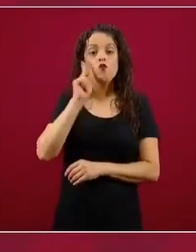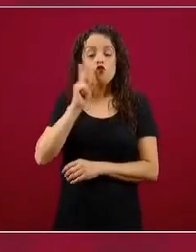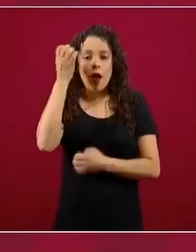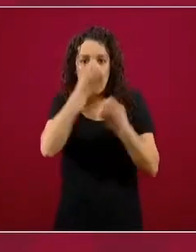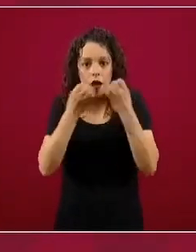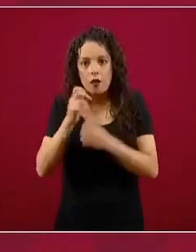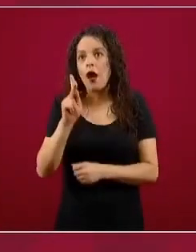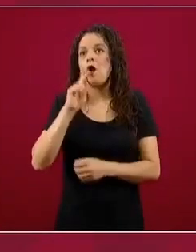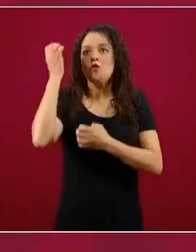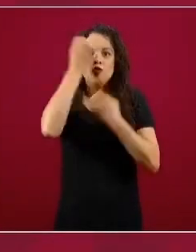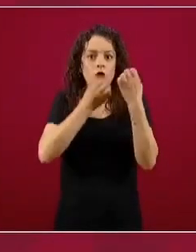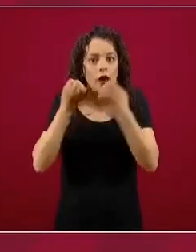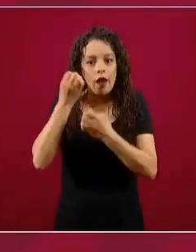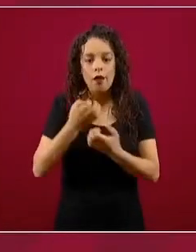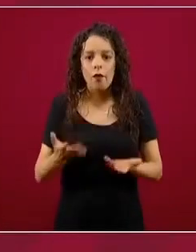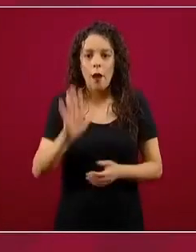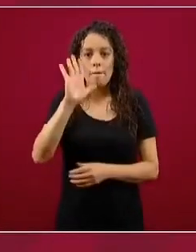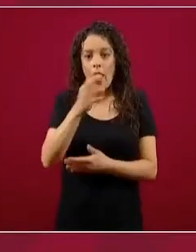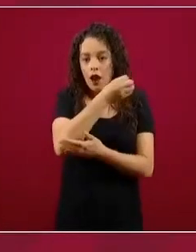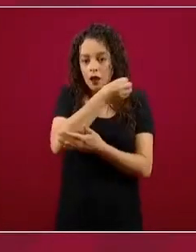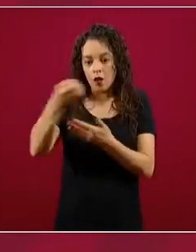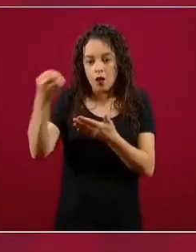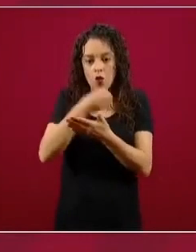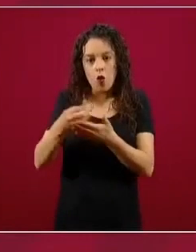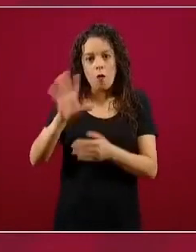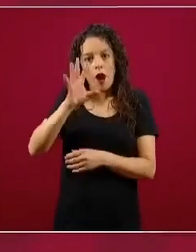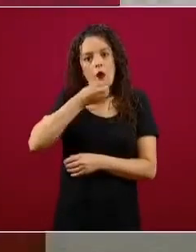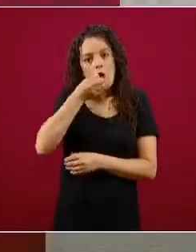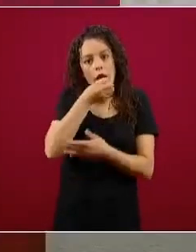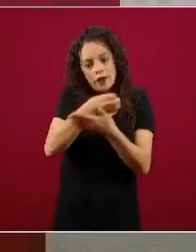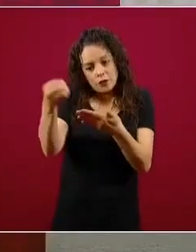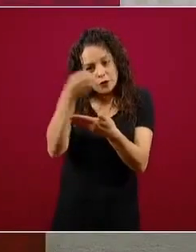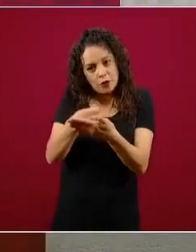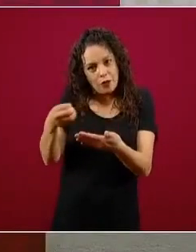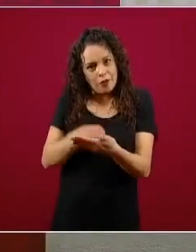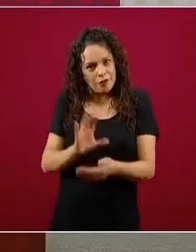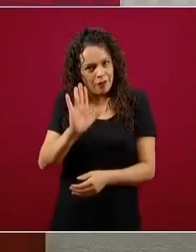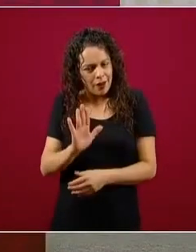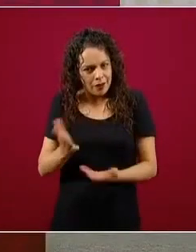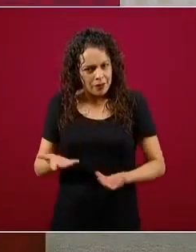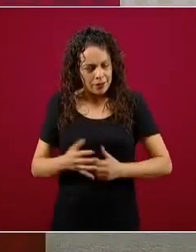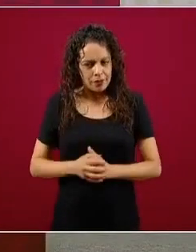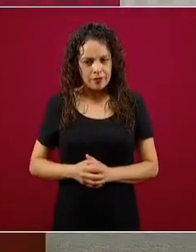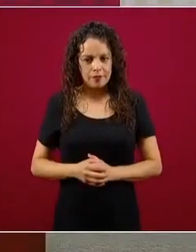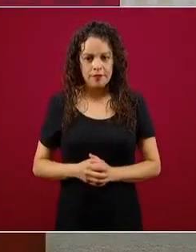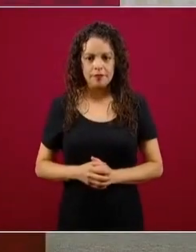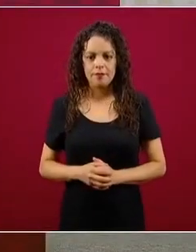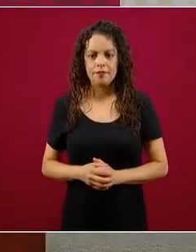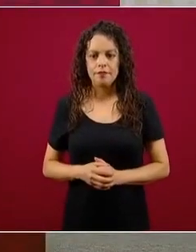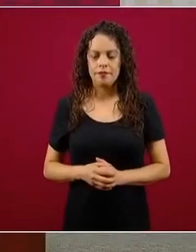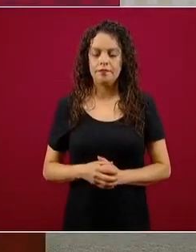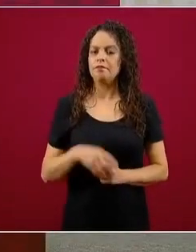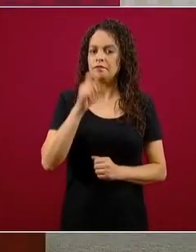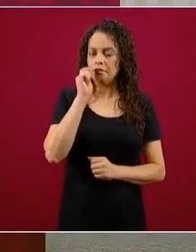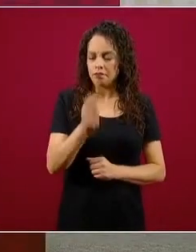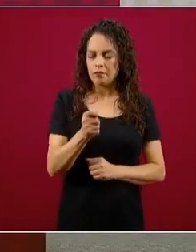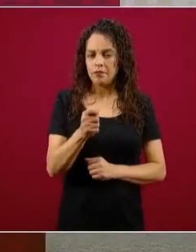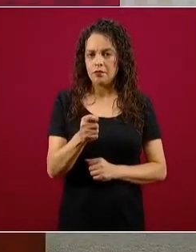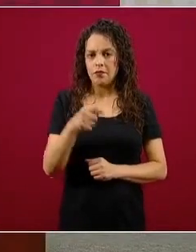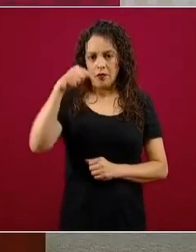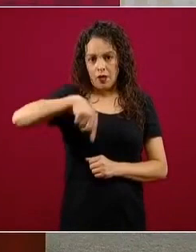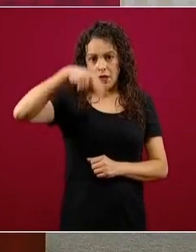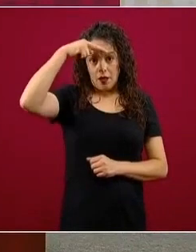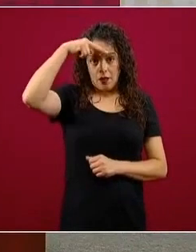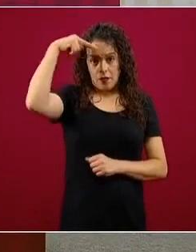oración. Nosotros le preguntamos directamente a la Organización Mundial de la Salud a través de la misión diplomática permanente de